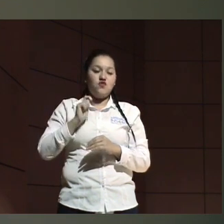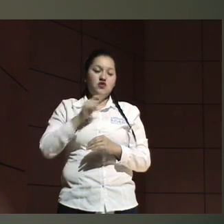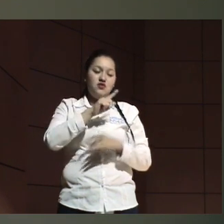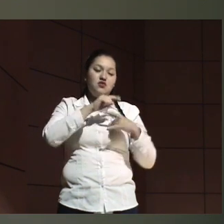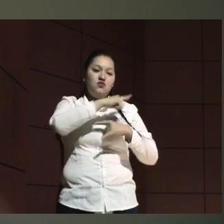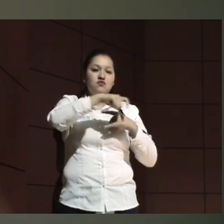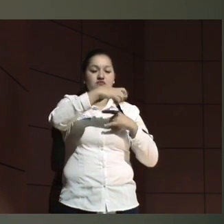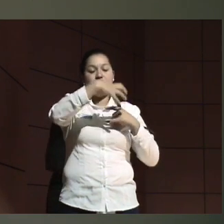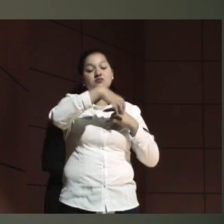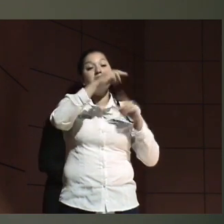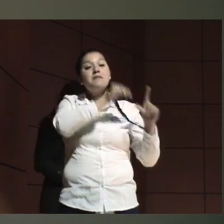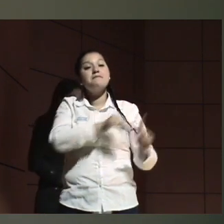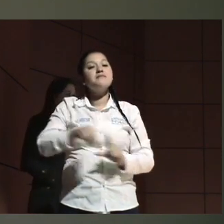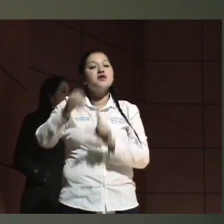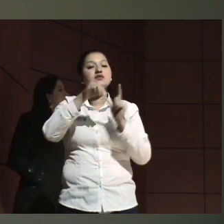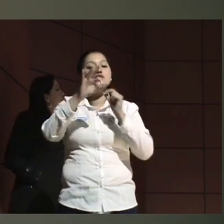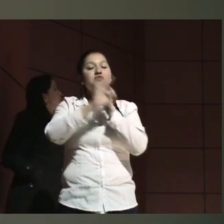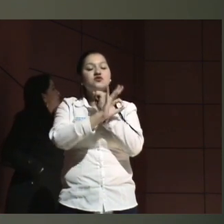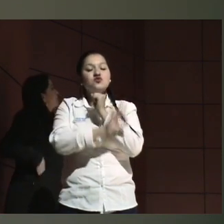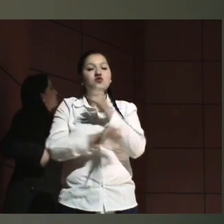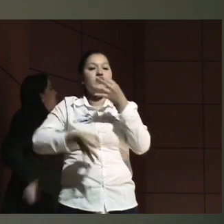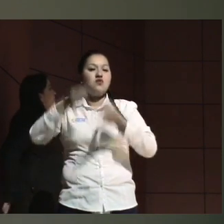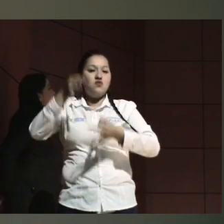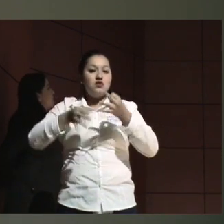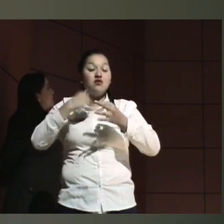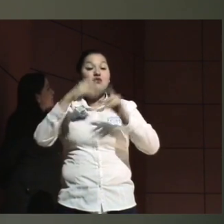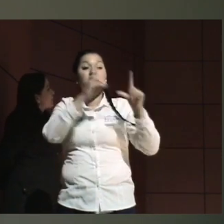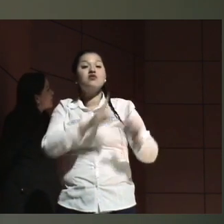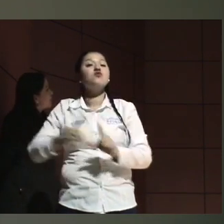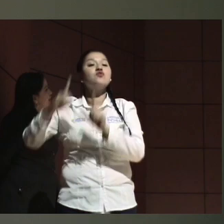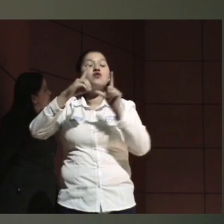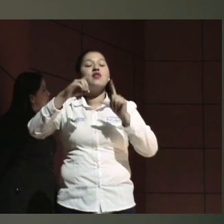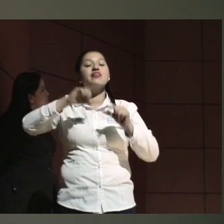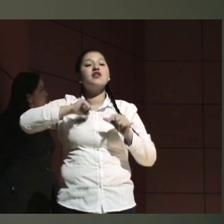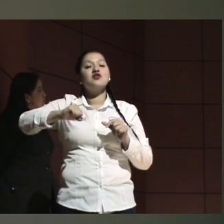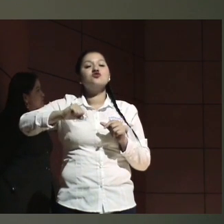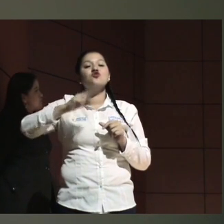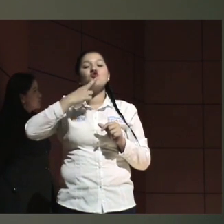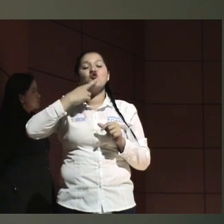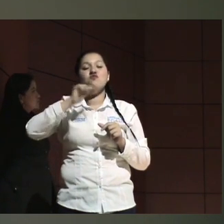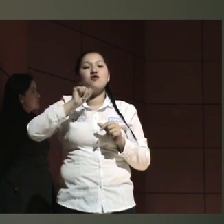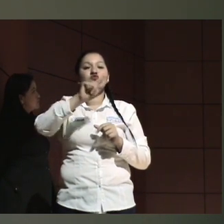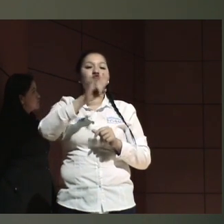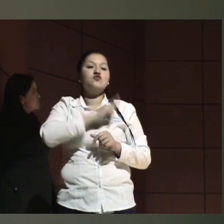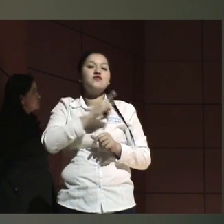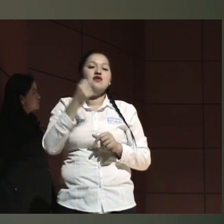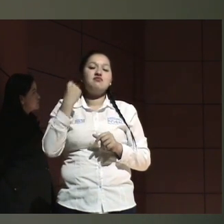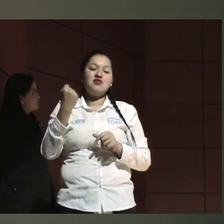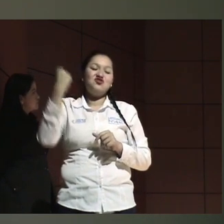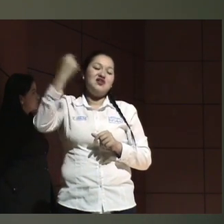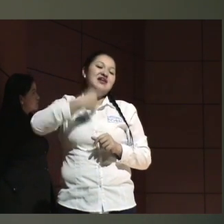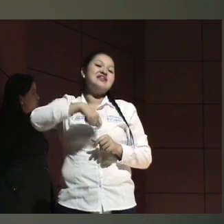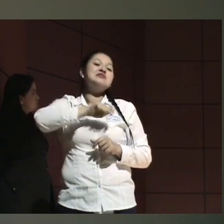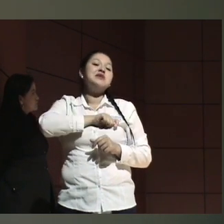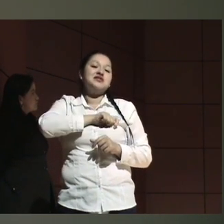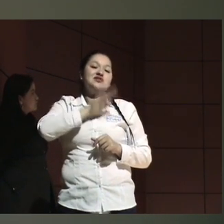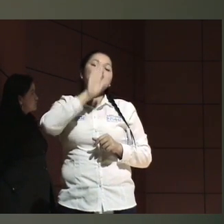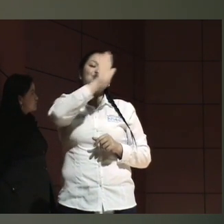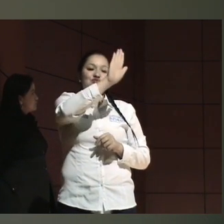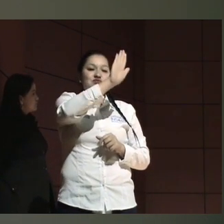jurídica y con un doctorado en derecho romano en la uned la universidad nacional a distancia española